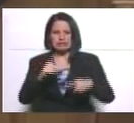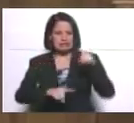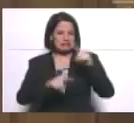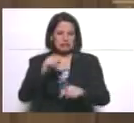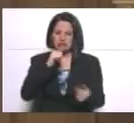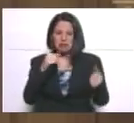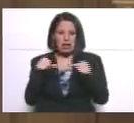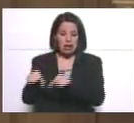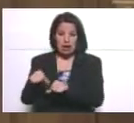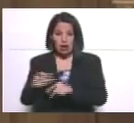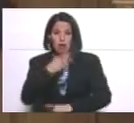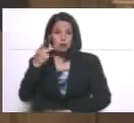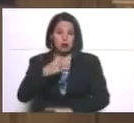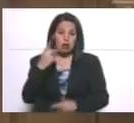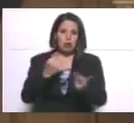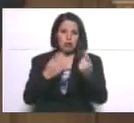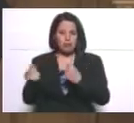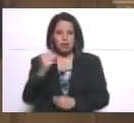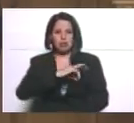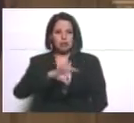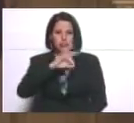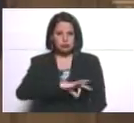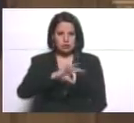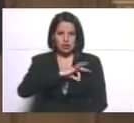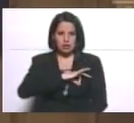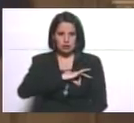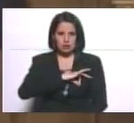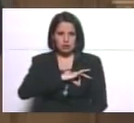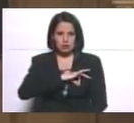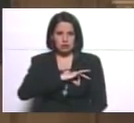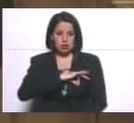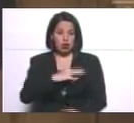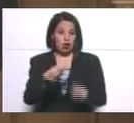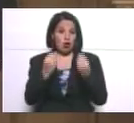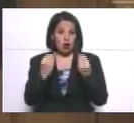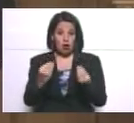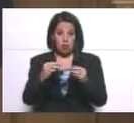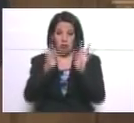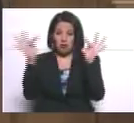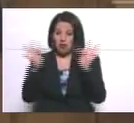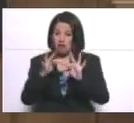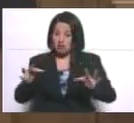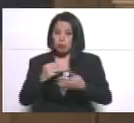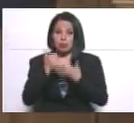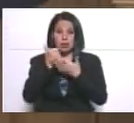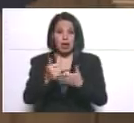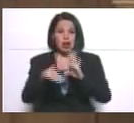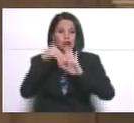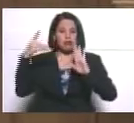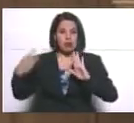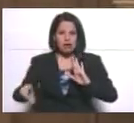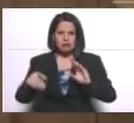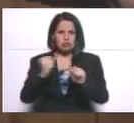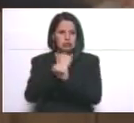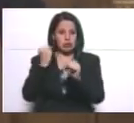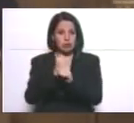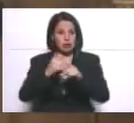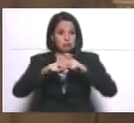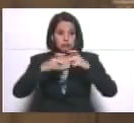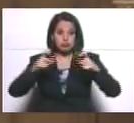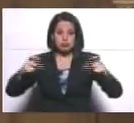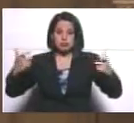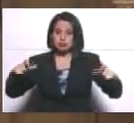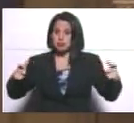en lo político, en lo económico, en lo social. Incrementar los derechos de los trabajadores, ampliarlos a todos